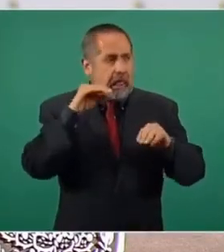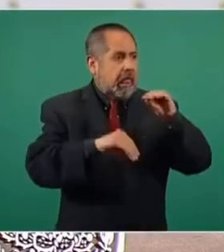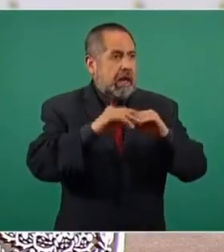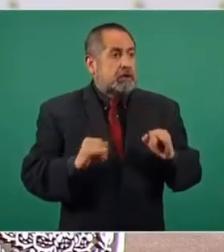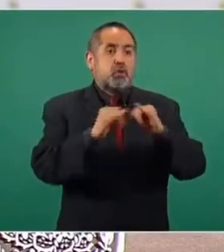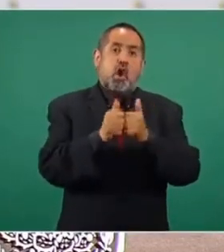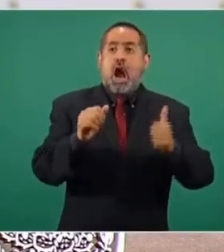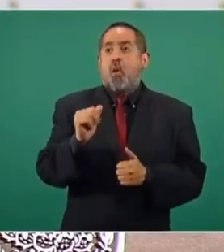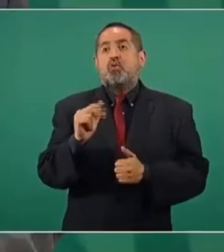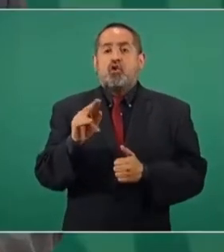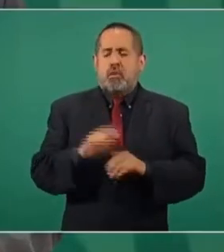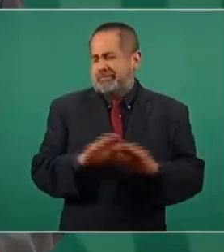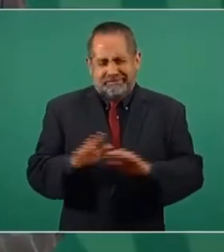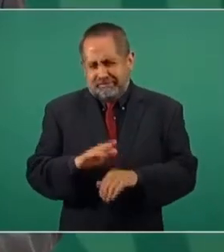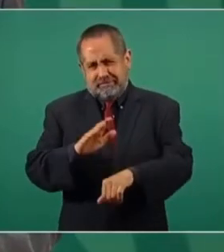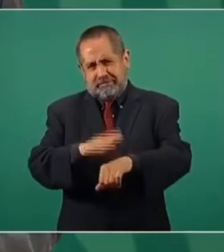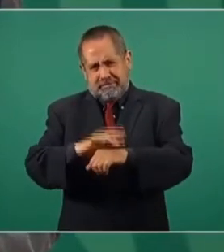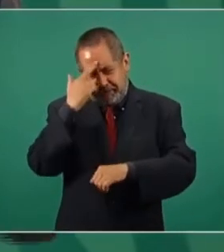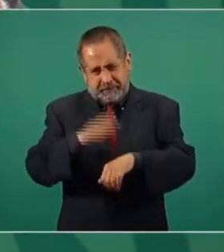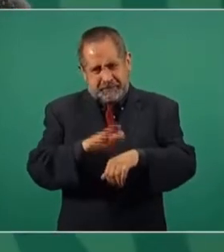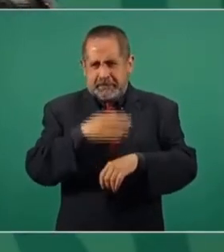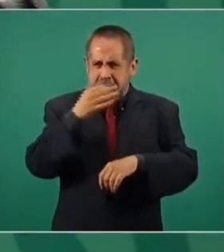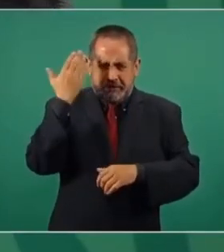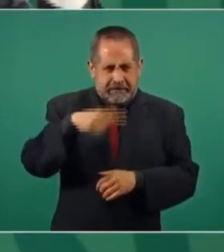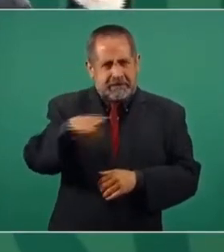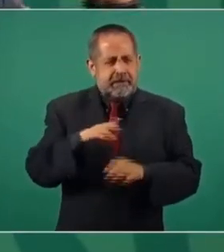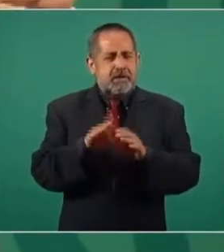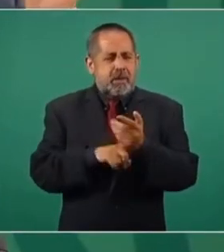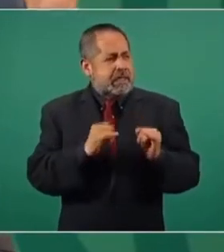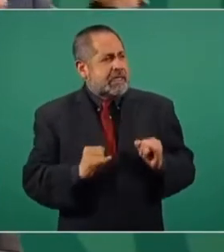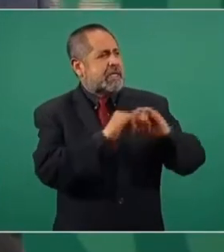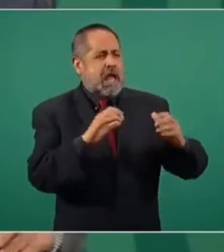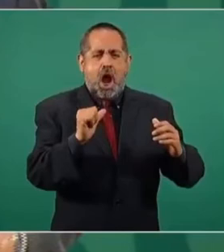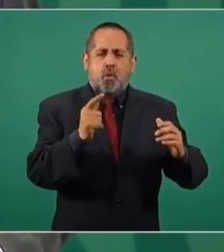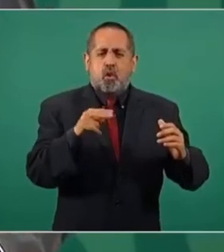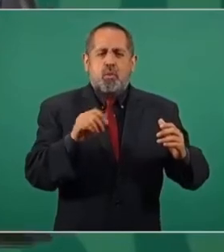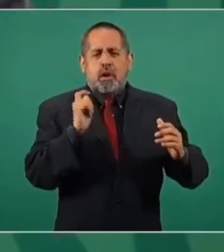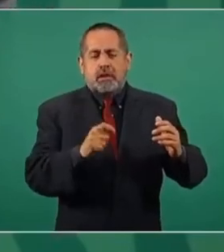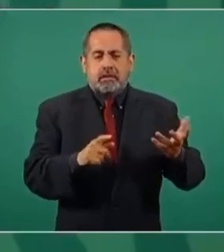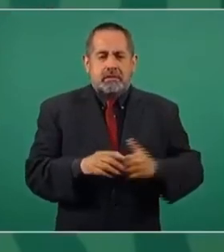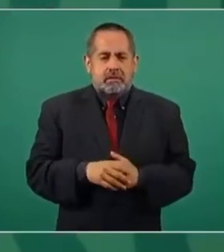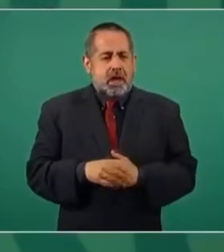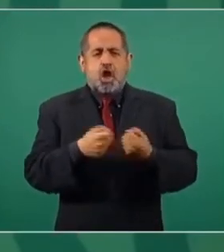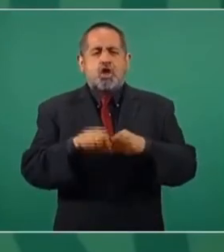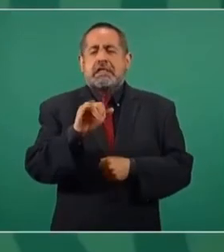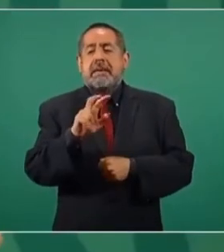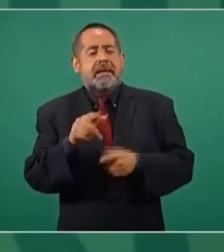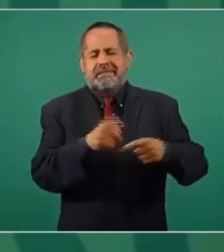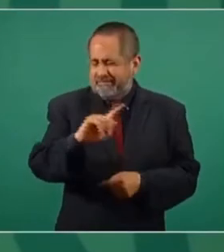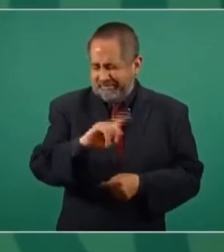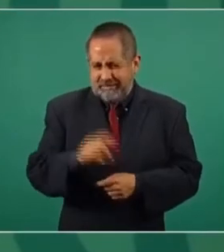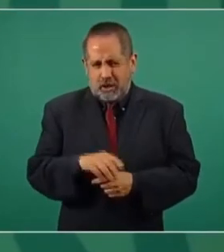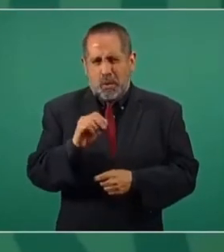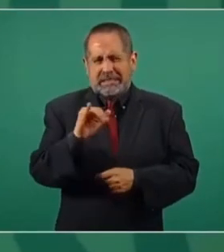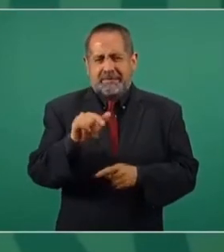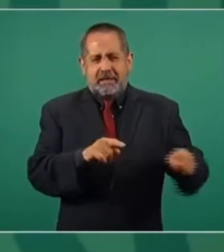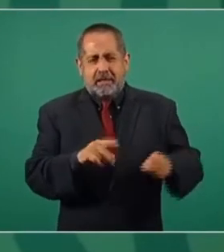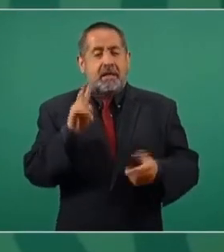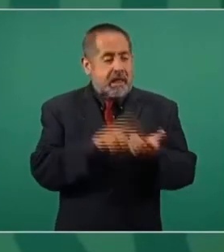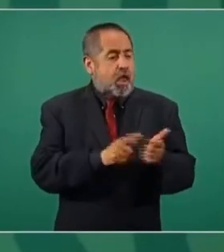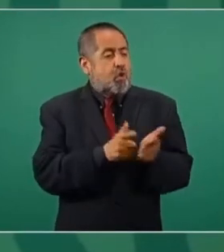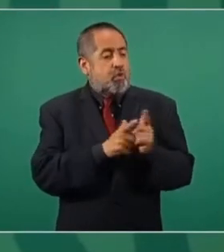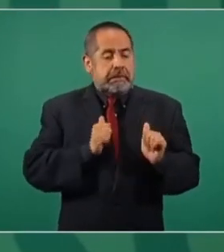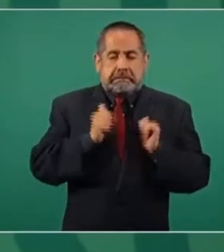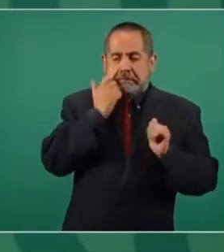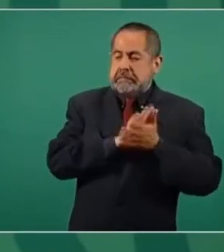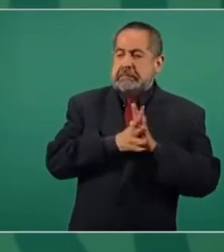organismos autónomos. Yo nada más les recuerdo, para que se dimensione qué son estos organismos autónomos, pero dicen, ¿es de la sociedad civil? No son de la sociedad civil, son de los grupos de